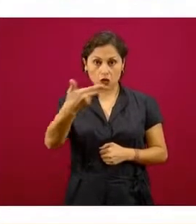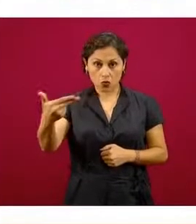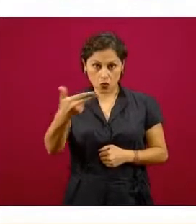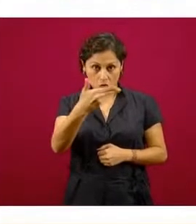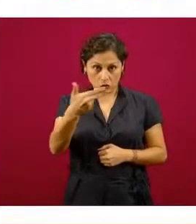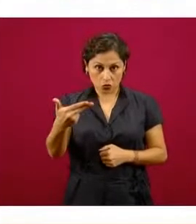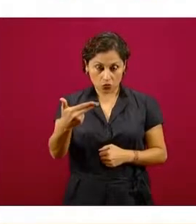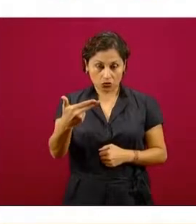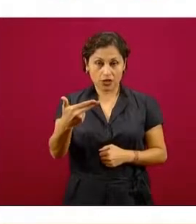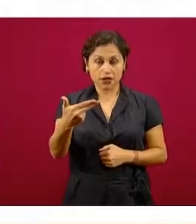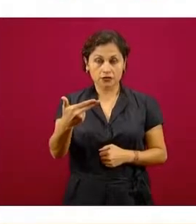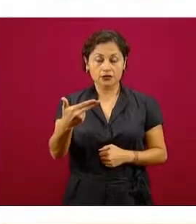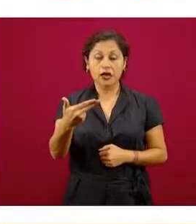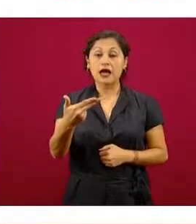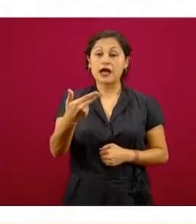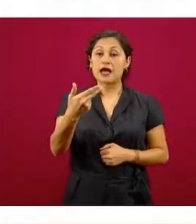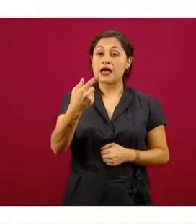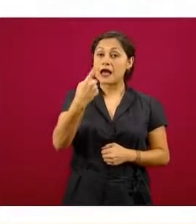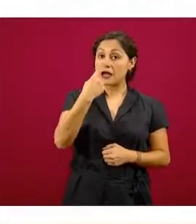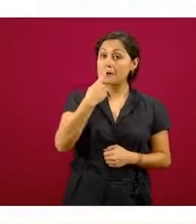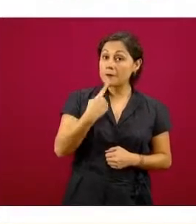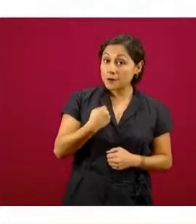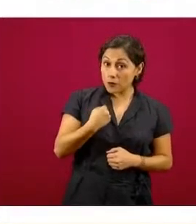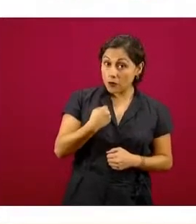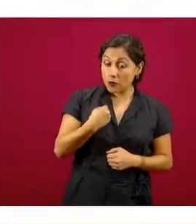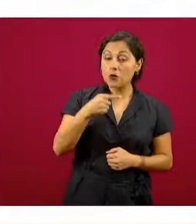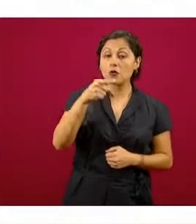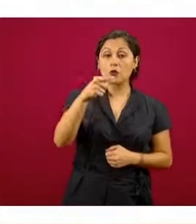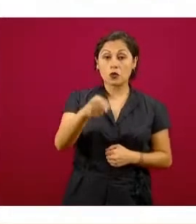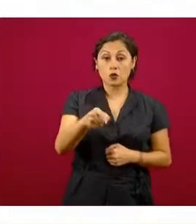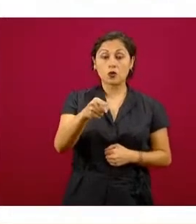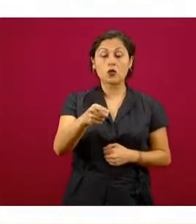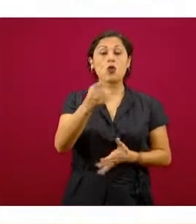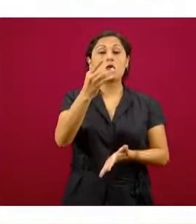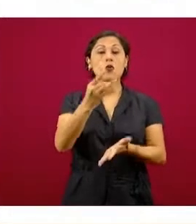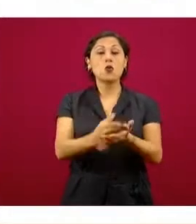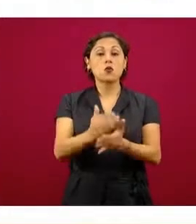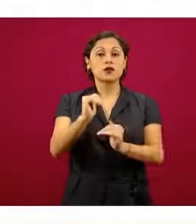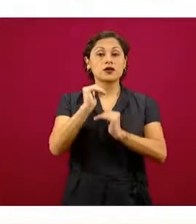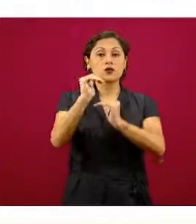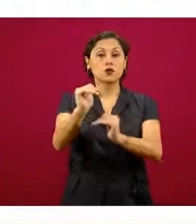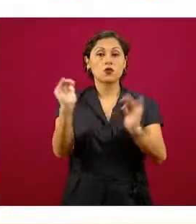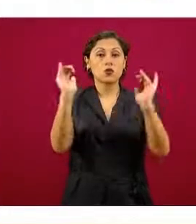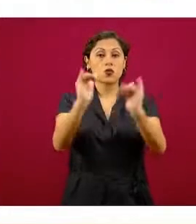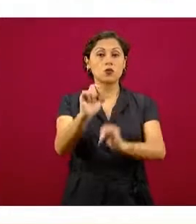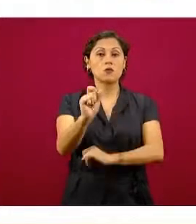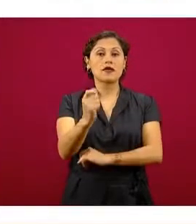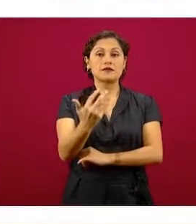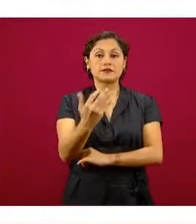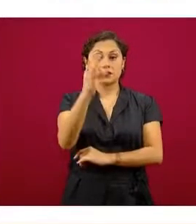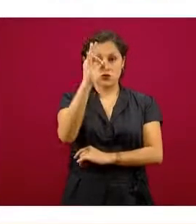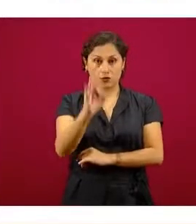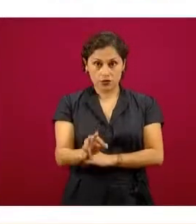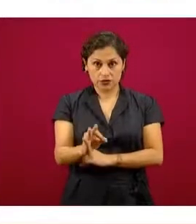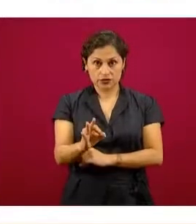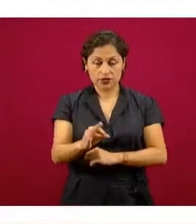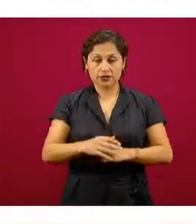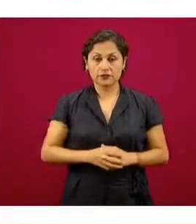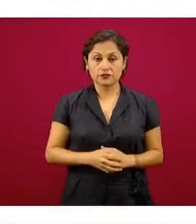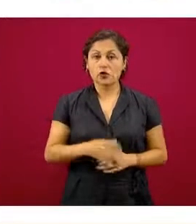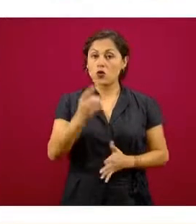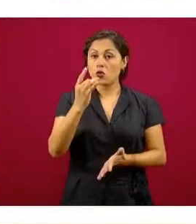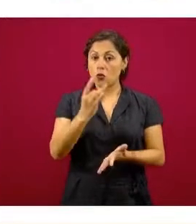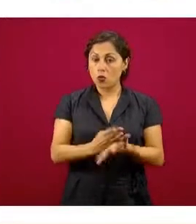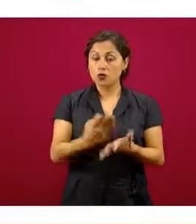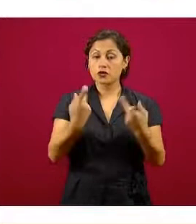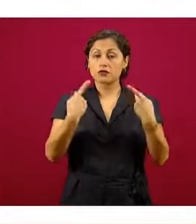color rojo disminuyan esa ocupación solo a un 25% y que además solamente sea para personas que